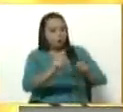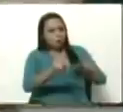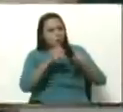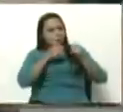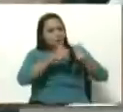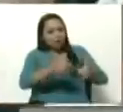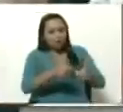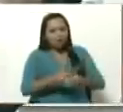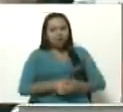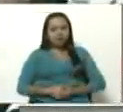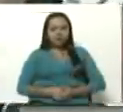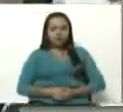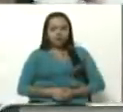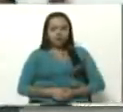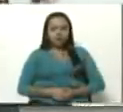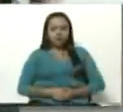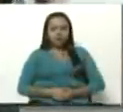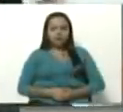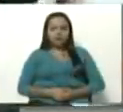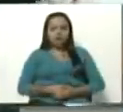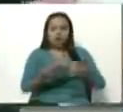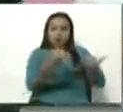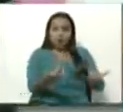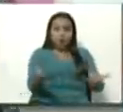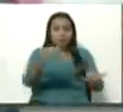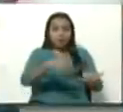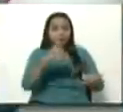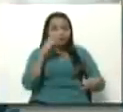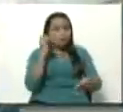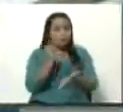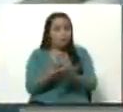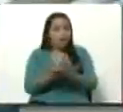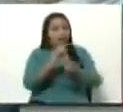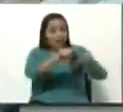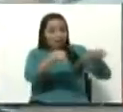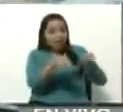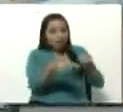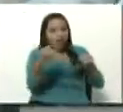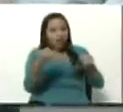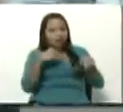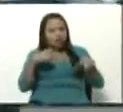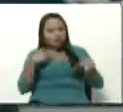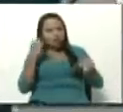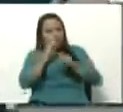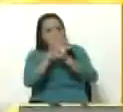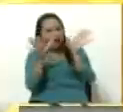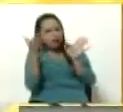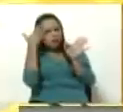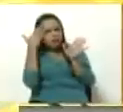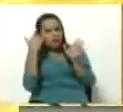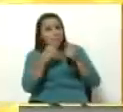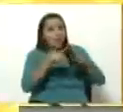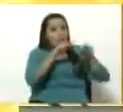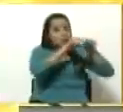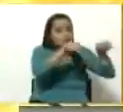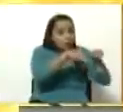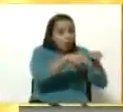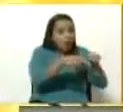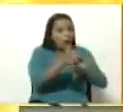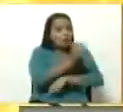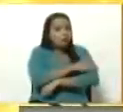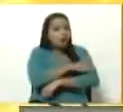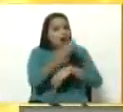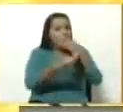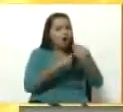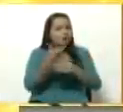que más que ahora nos vamos a dar cuenta, ellos, porque ya nosotros estamos bien claros, cómo es la gobernanza con